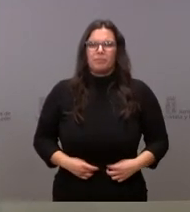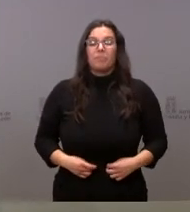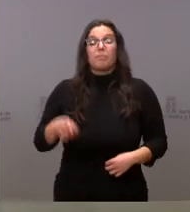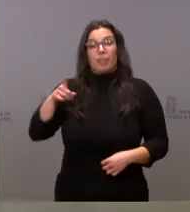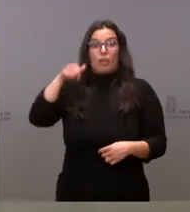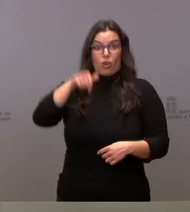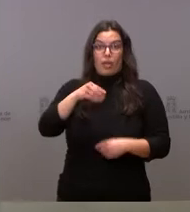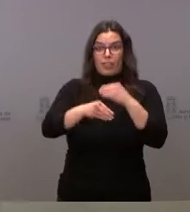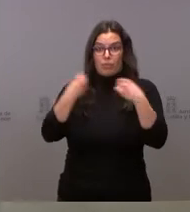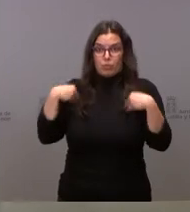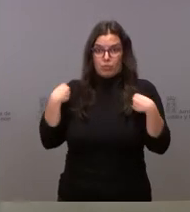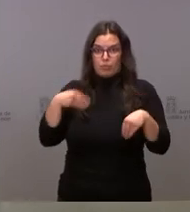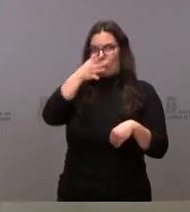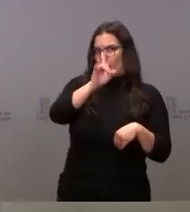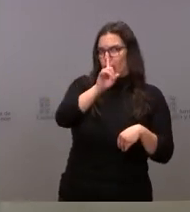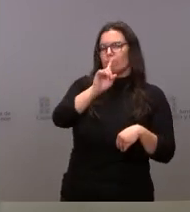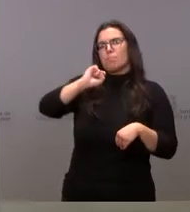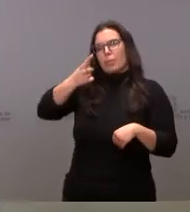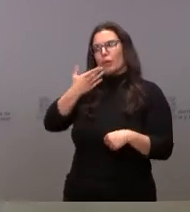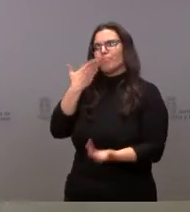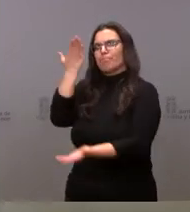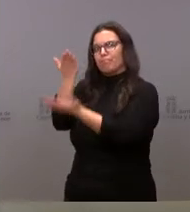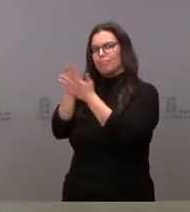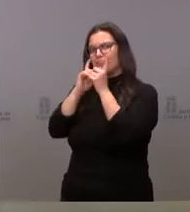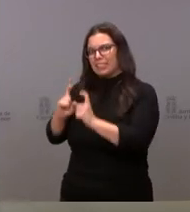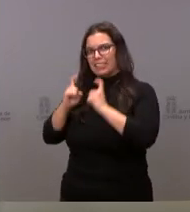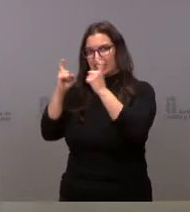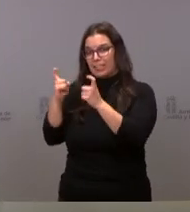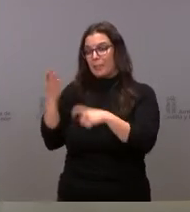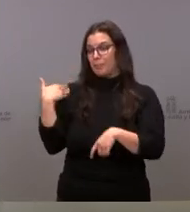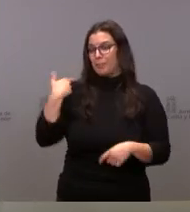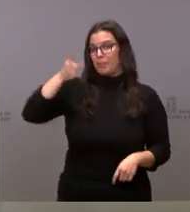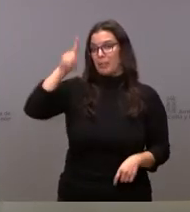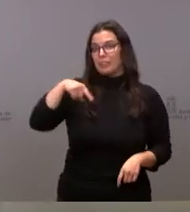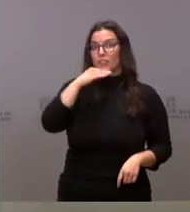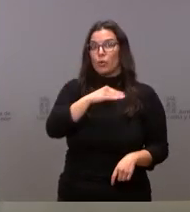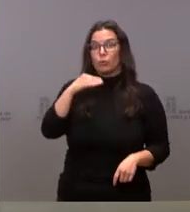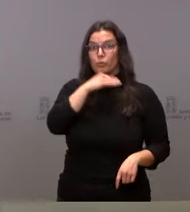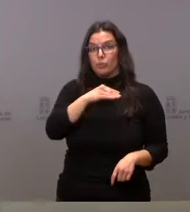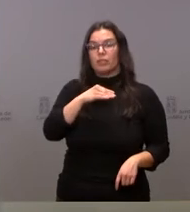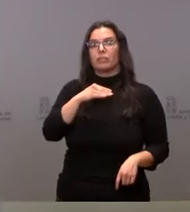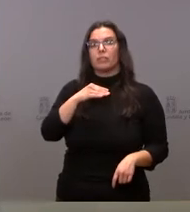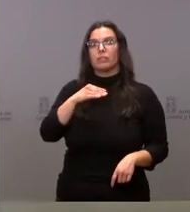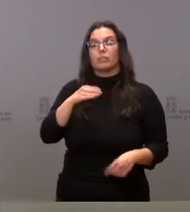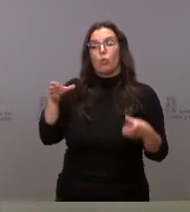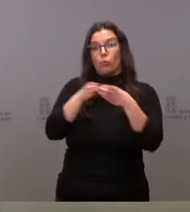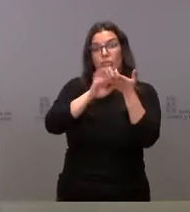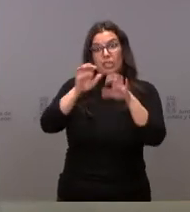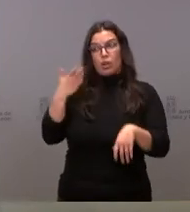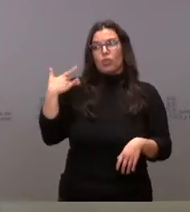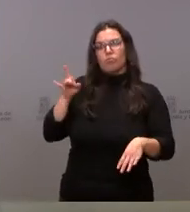hoy ya en el mes de octubre la junta de castilla y léon remitió una carta a la vicepresidenta